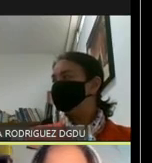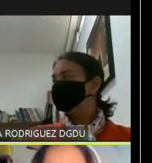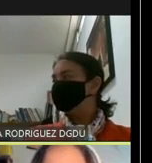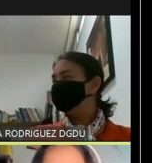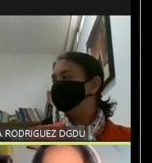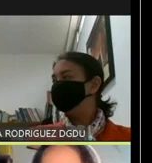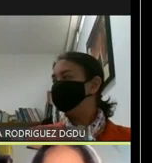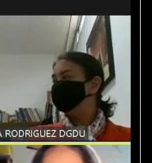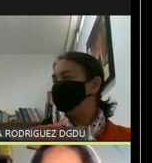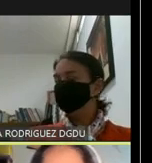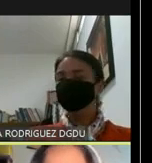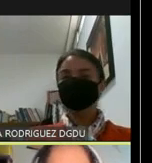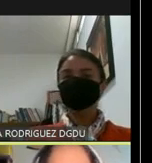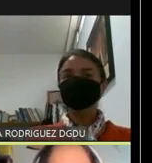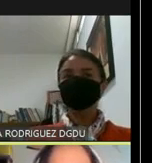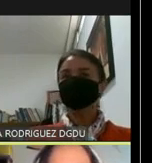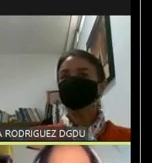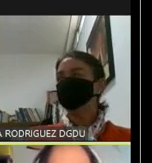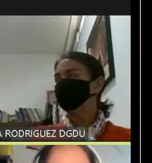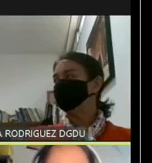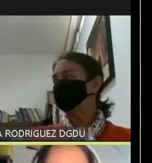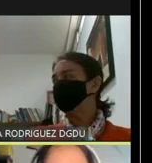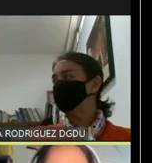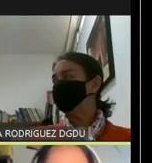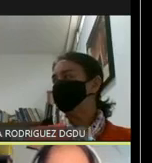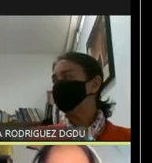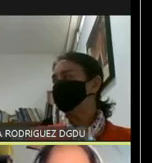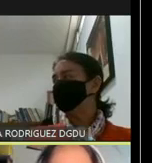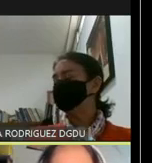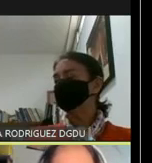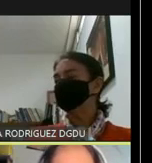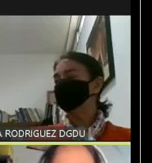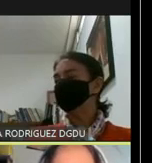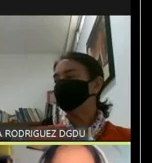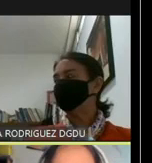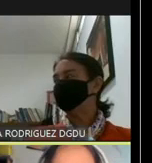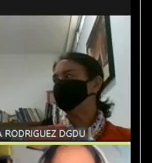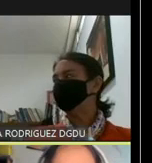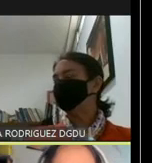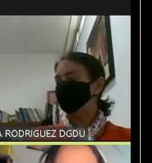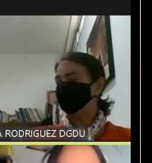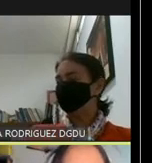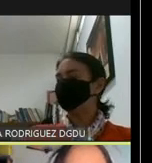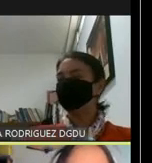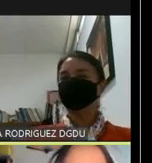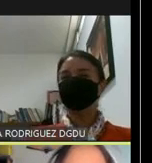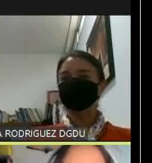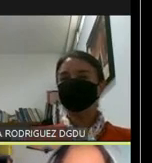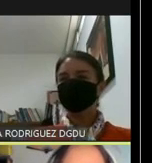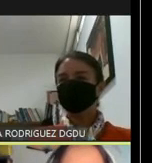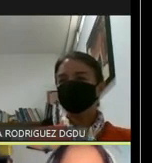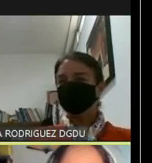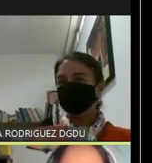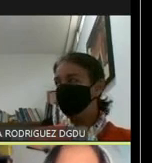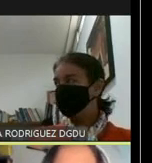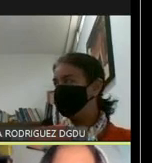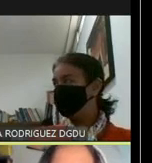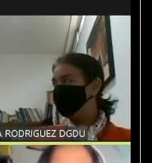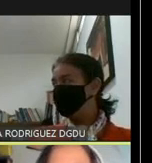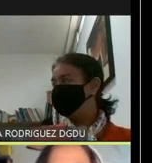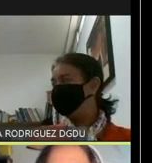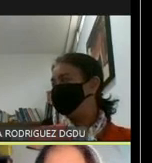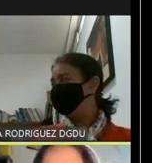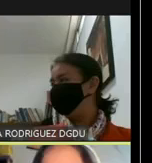en la parte más lejana de la pierna tenemos este ligamento, el ligamento tibioperoneo anterior, y por atrás el ligamento tibioperoneo